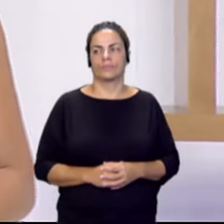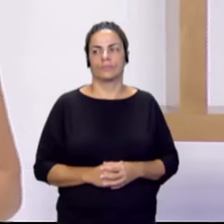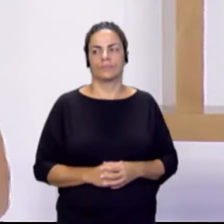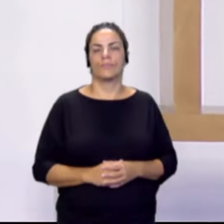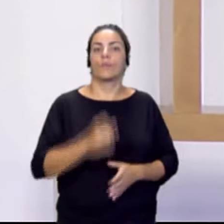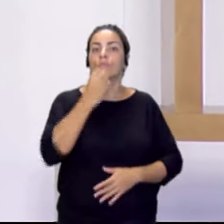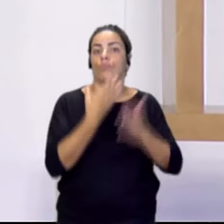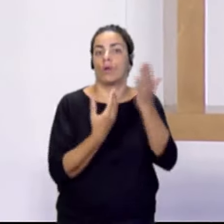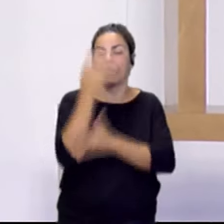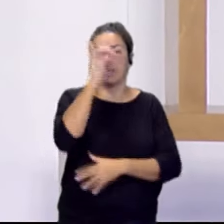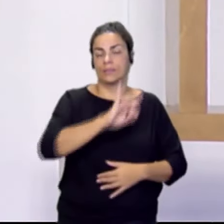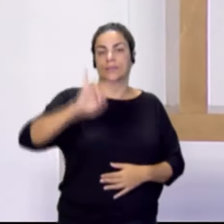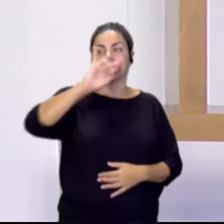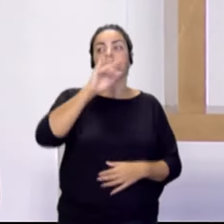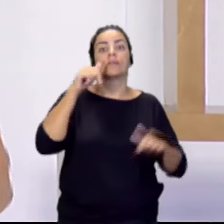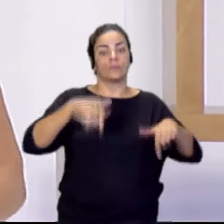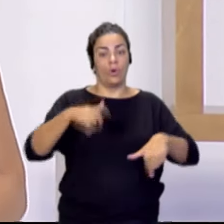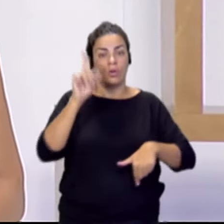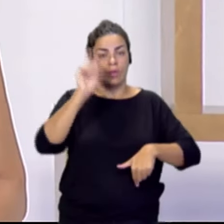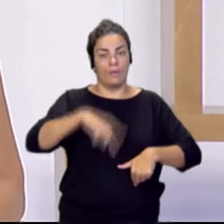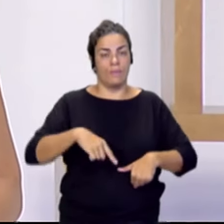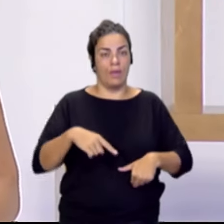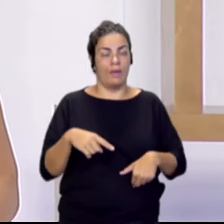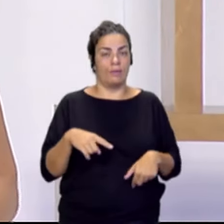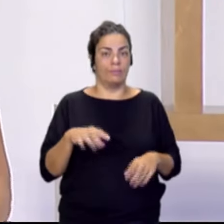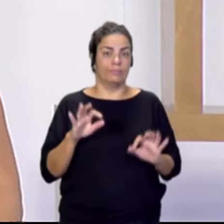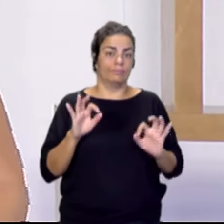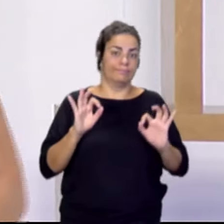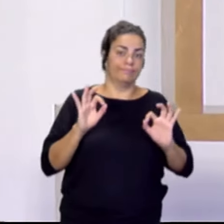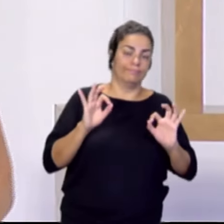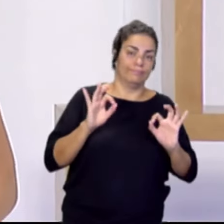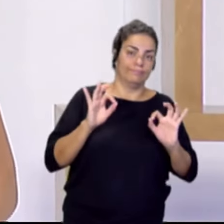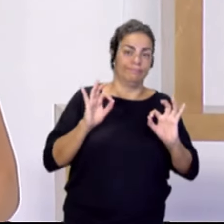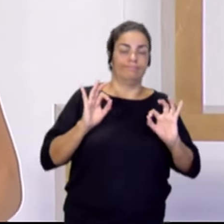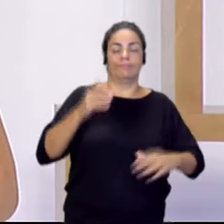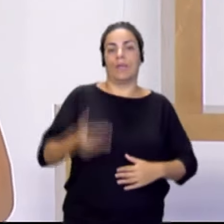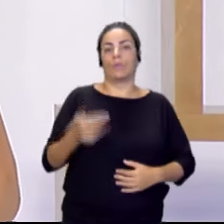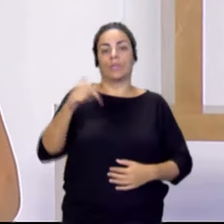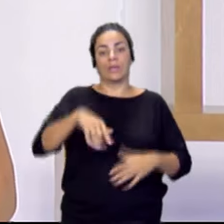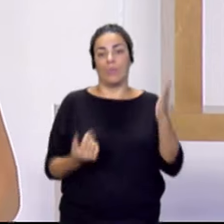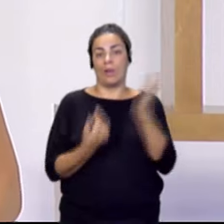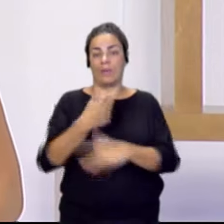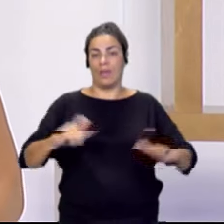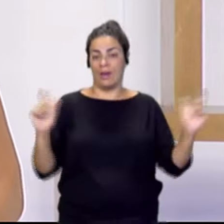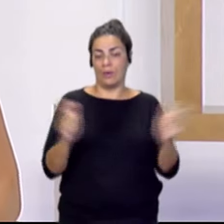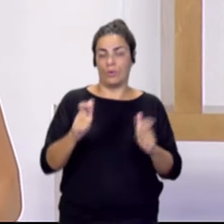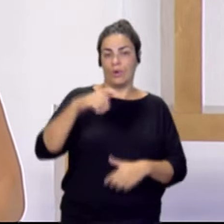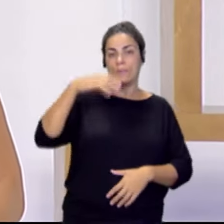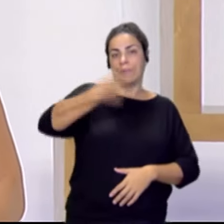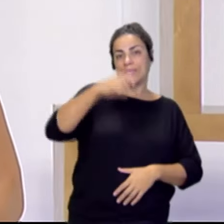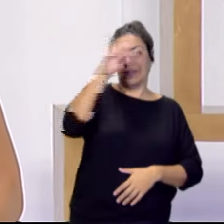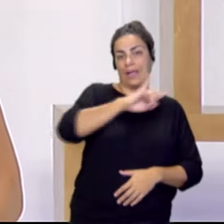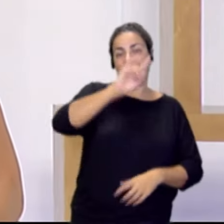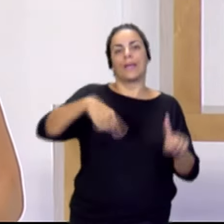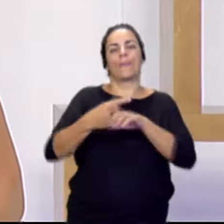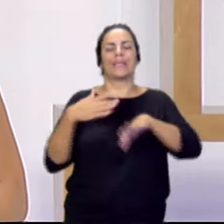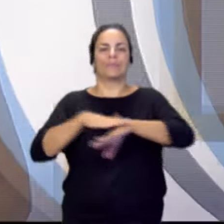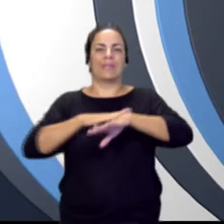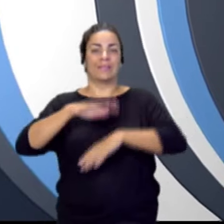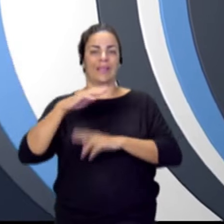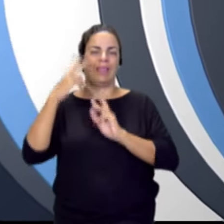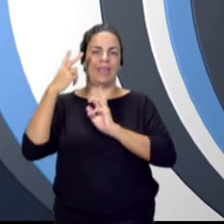Buenos días, Canarias. La jornada también viene marcada por el encuentro esta mañana entre el presidente de Canarias y la ministra de Hacienda en